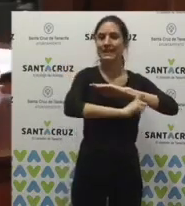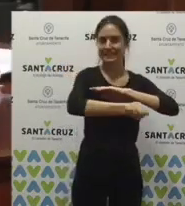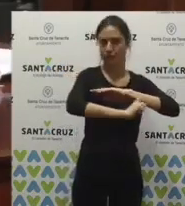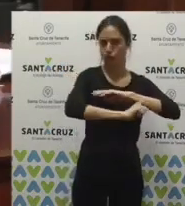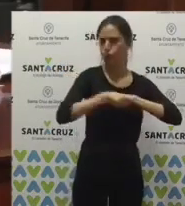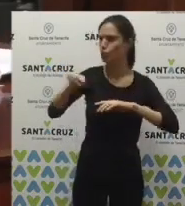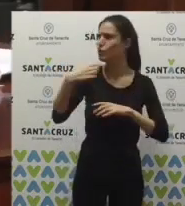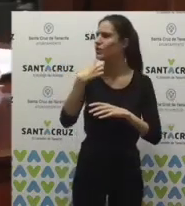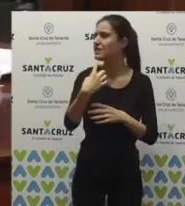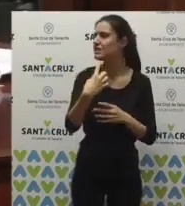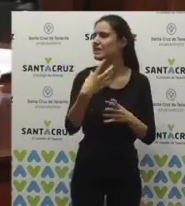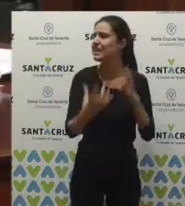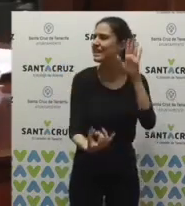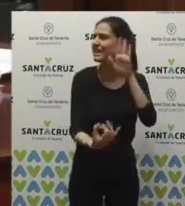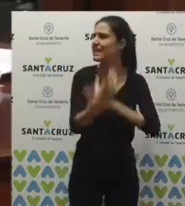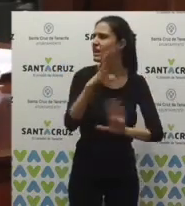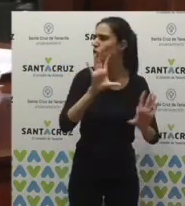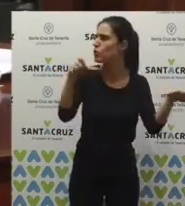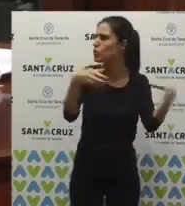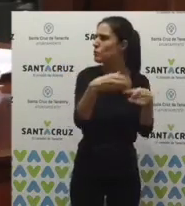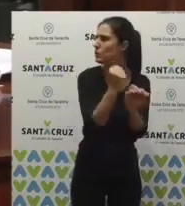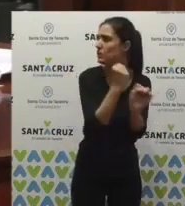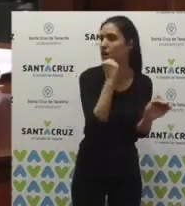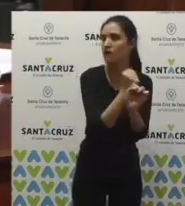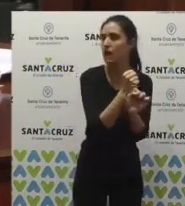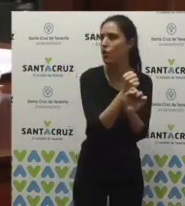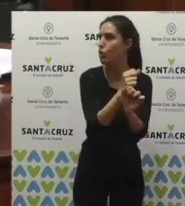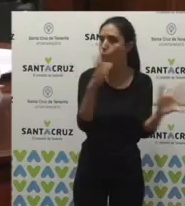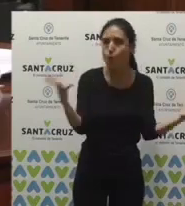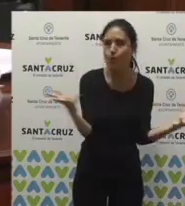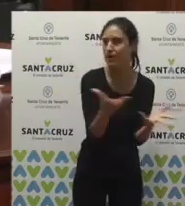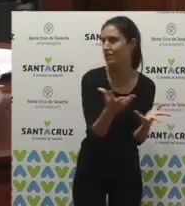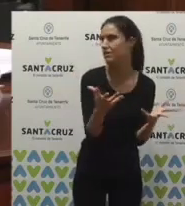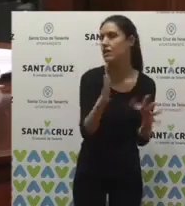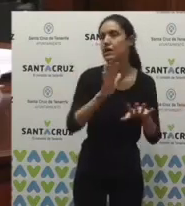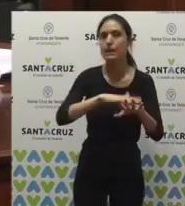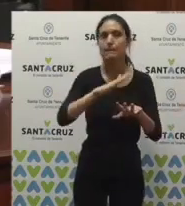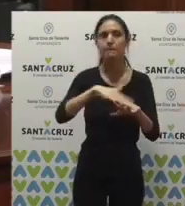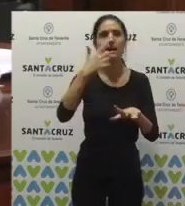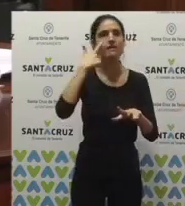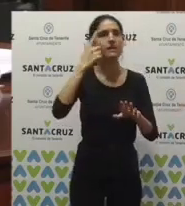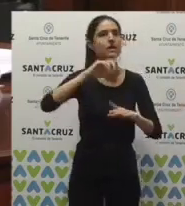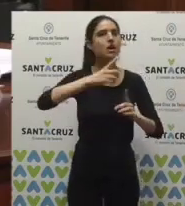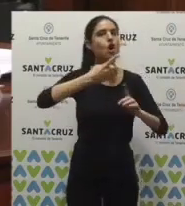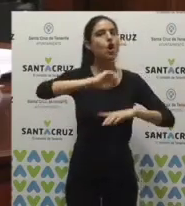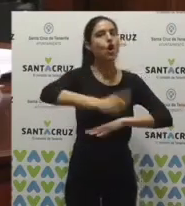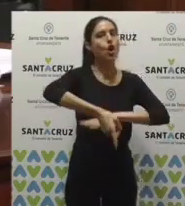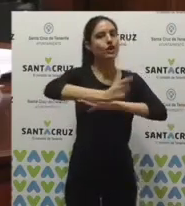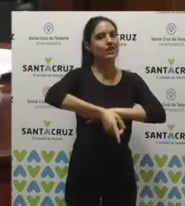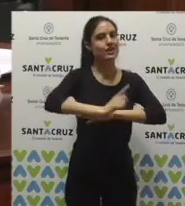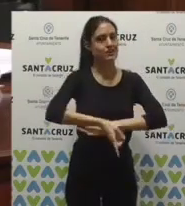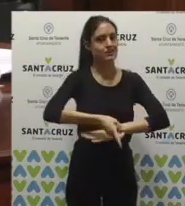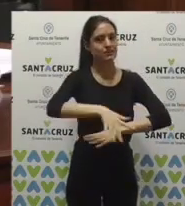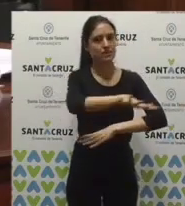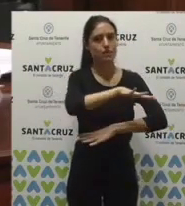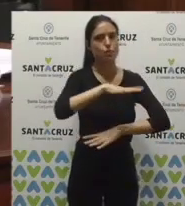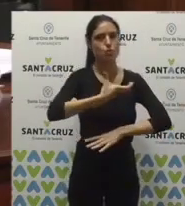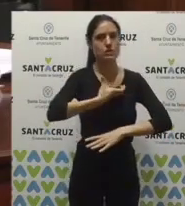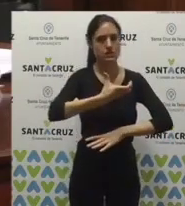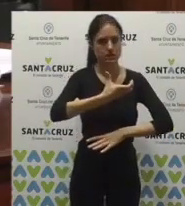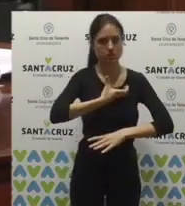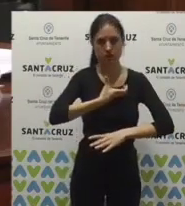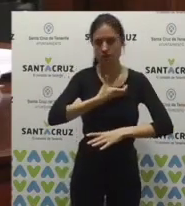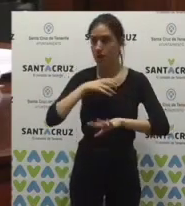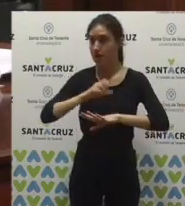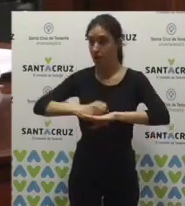propone constituir ese grupo de trabajo de manera urgente para revisar ordenanzas municipales y desarrollar el organismo táctico que bueno para que todos lo